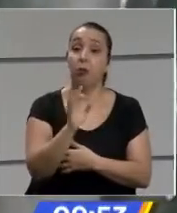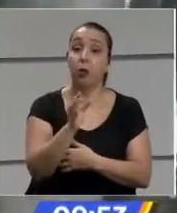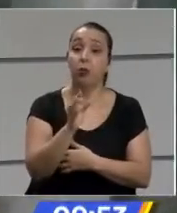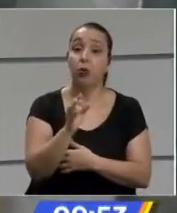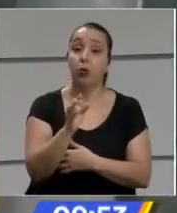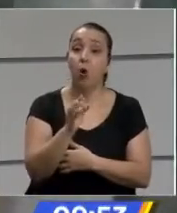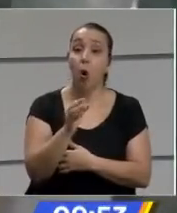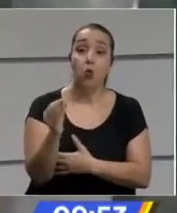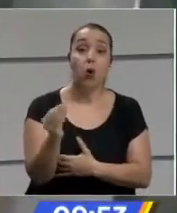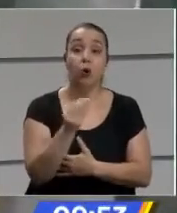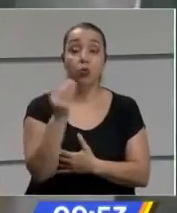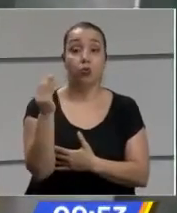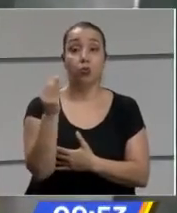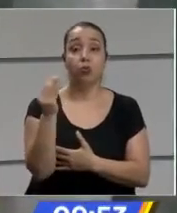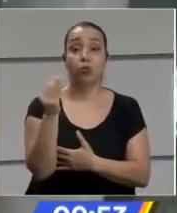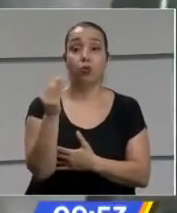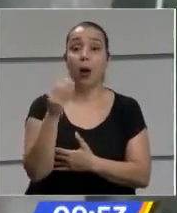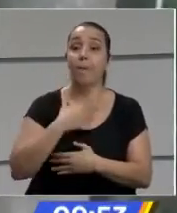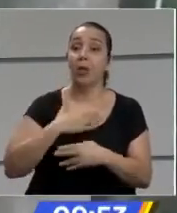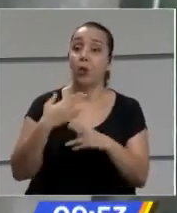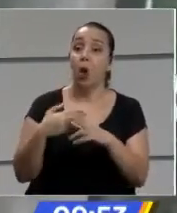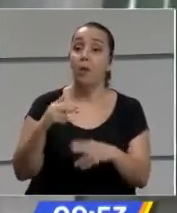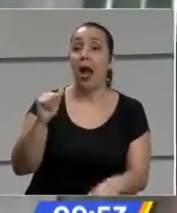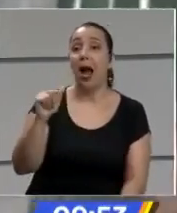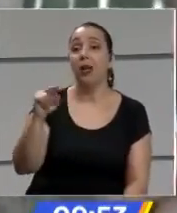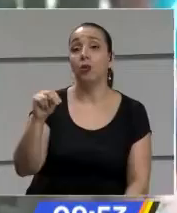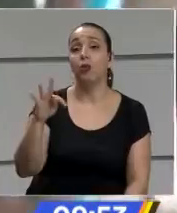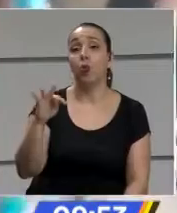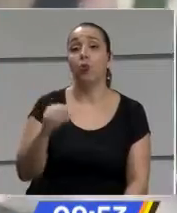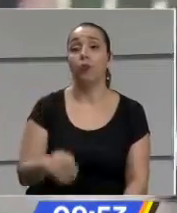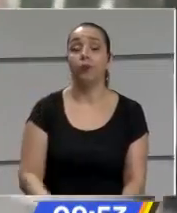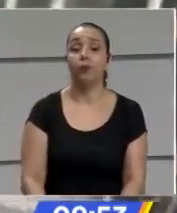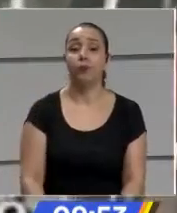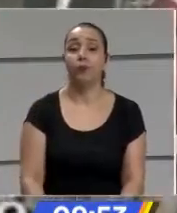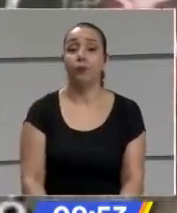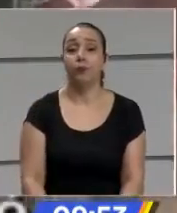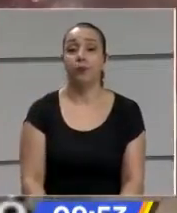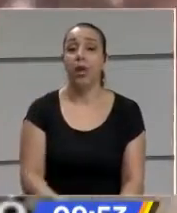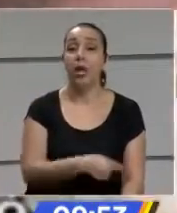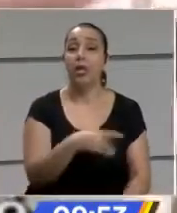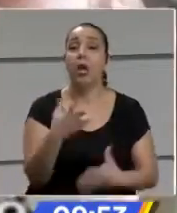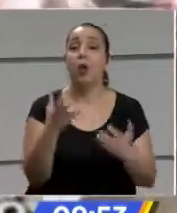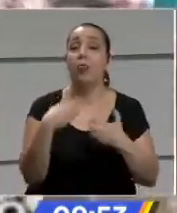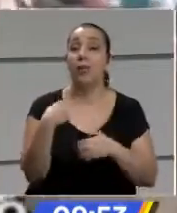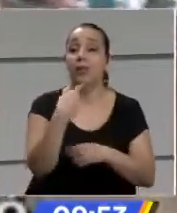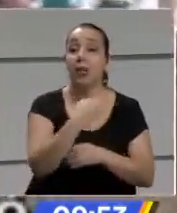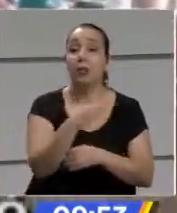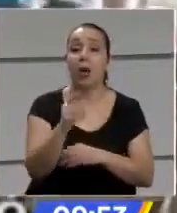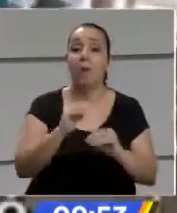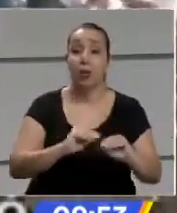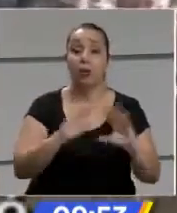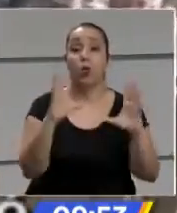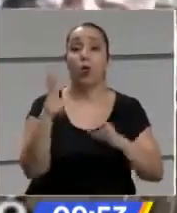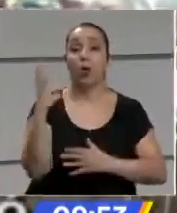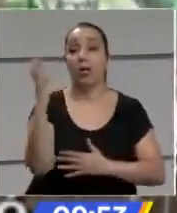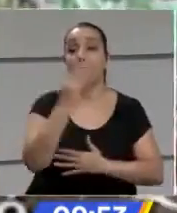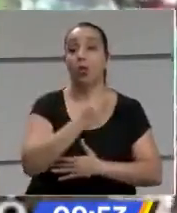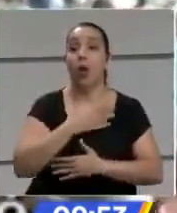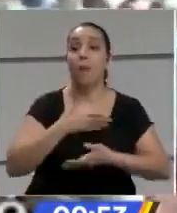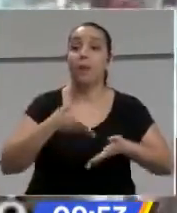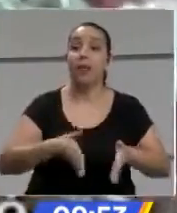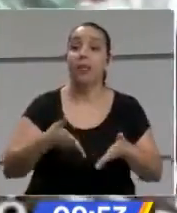Rogi, tapu ora chumo. Tonao tenye antutihin. Antutihin. Nakitam raki mala la farin en etoku pa pay